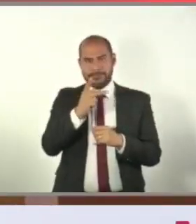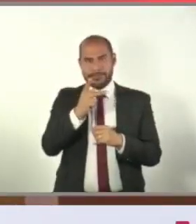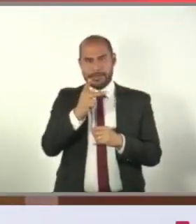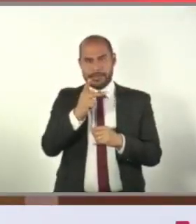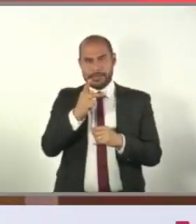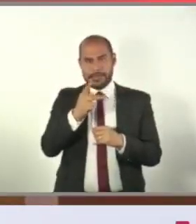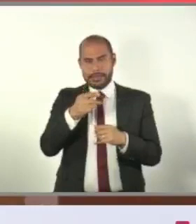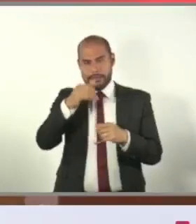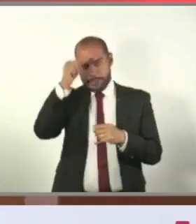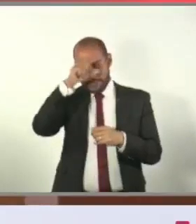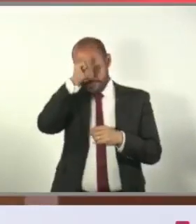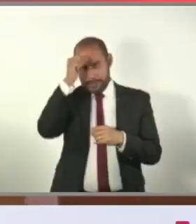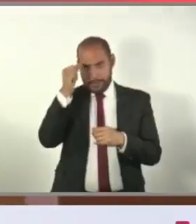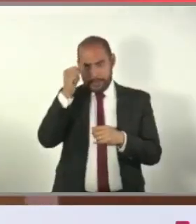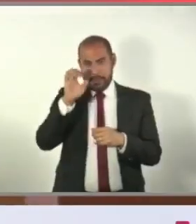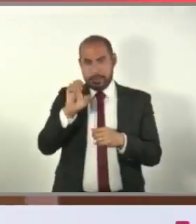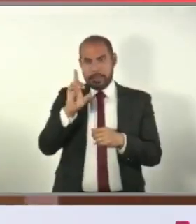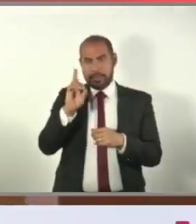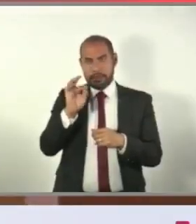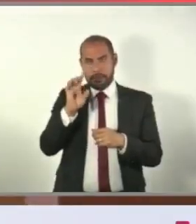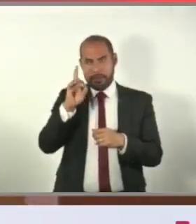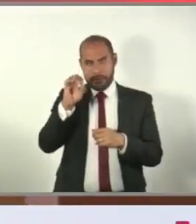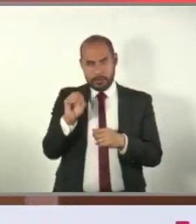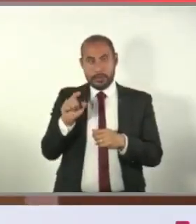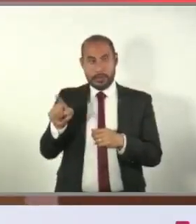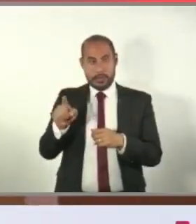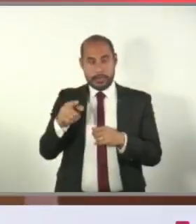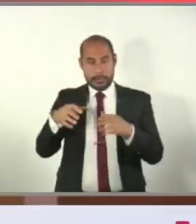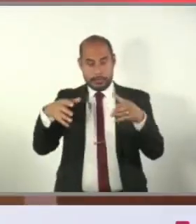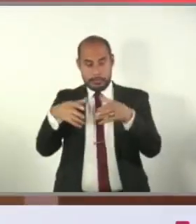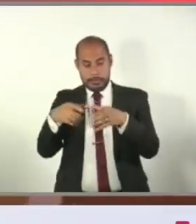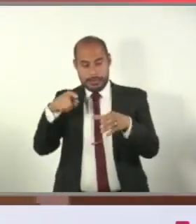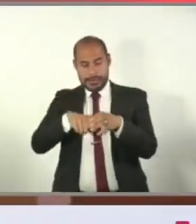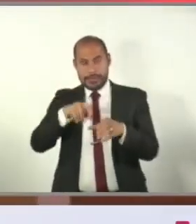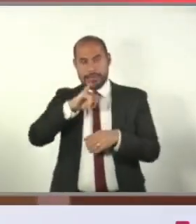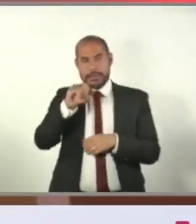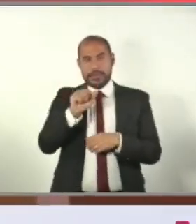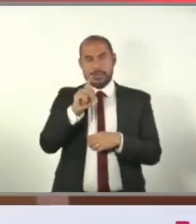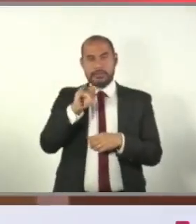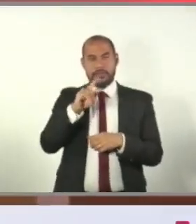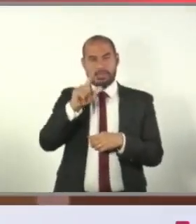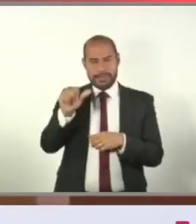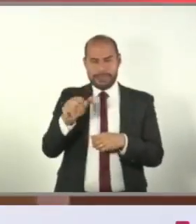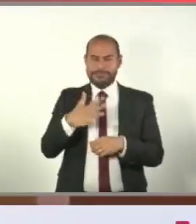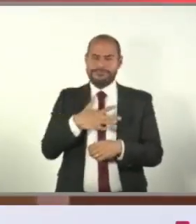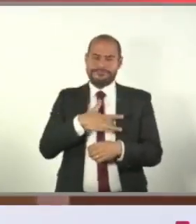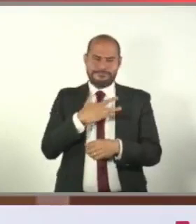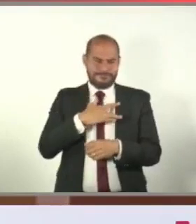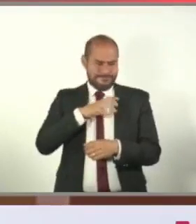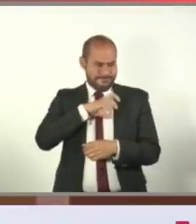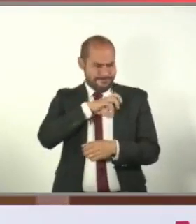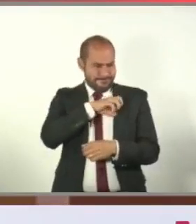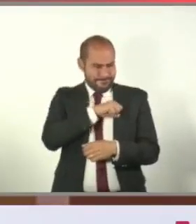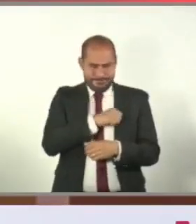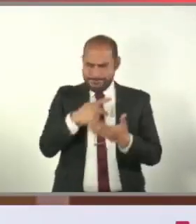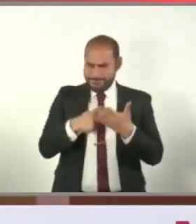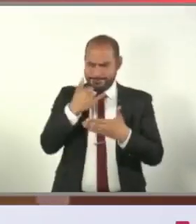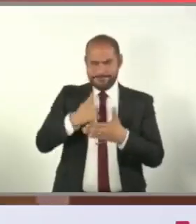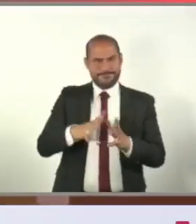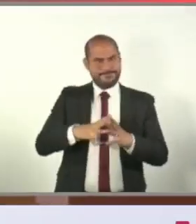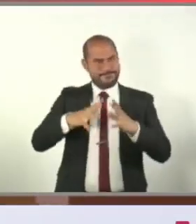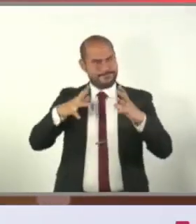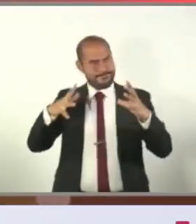jesuita, el padre Pedro Arrupe, un hombre apasionado, enamorado, con grandes proyectos